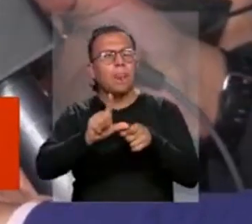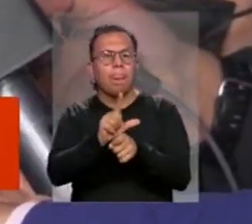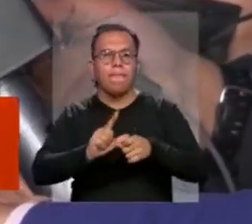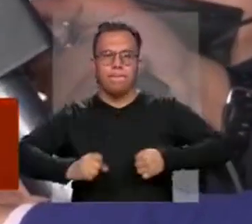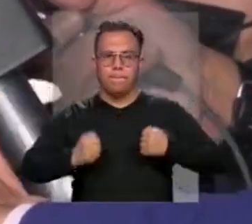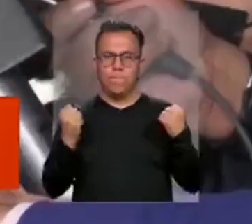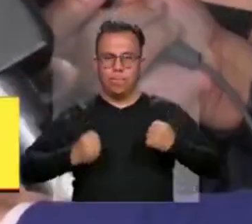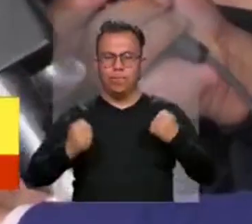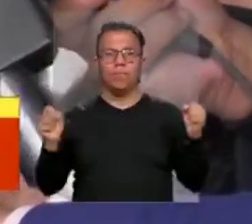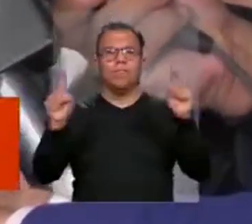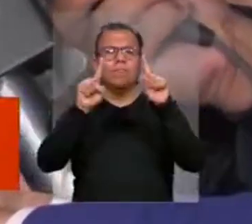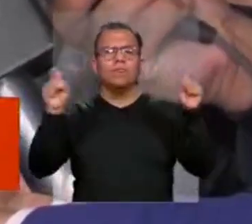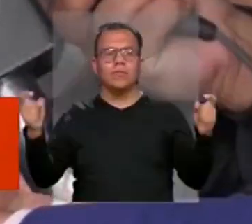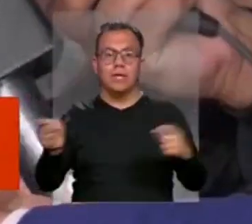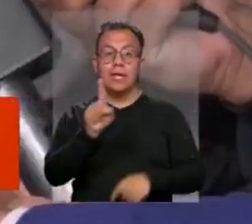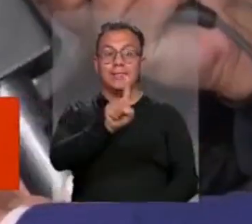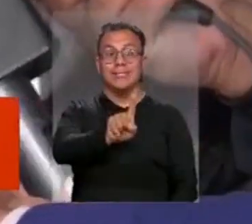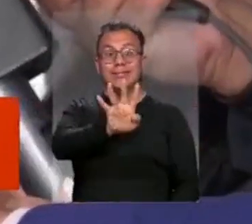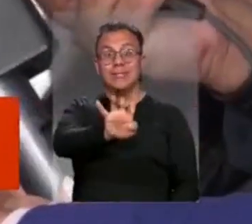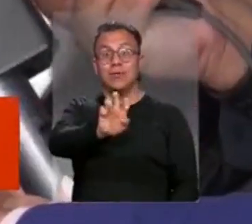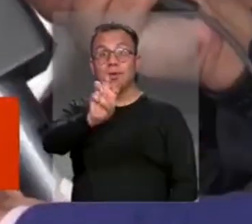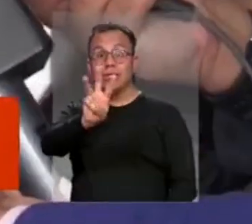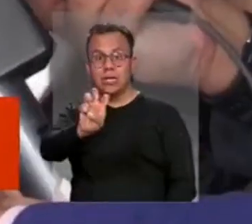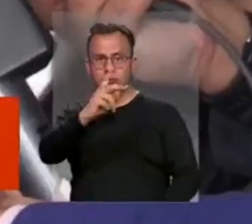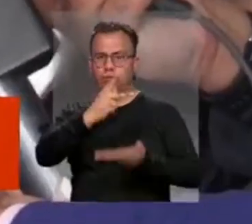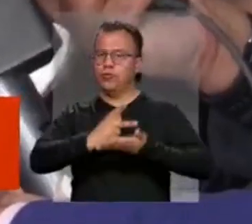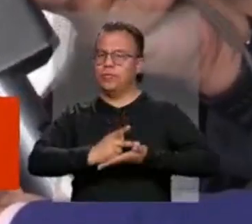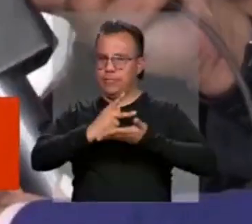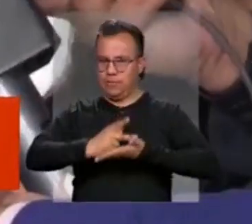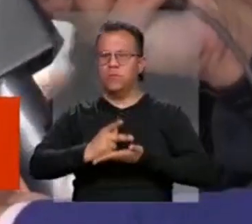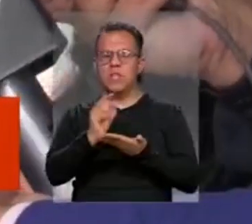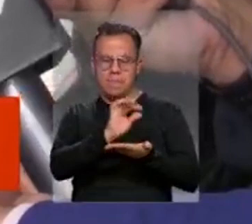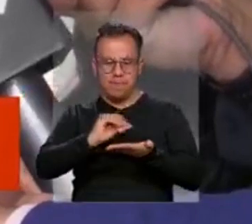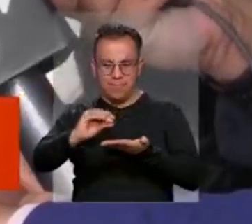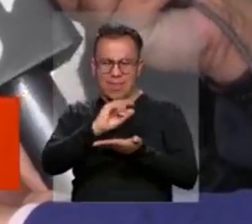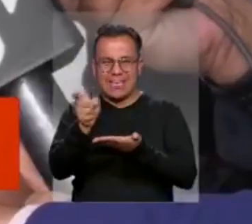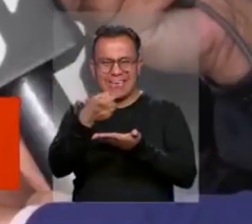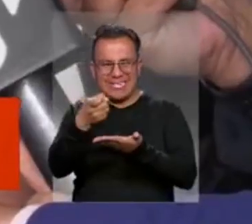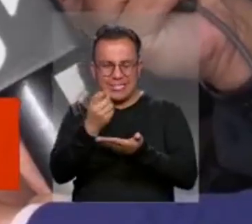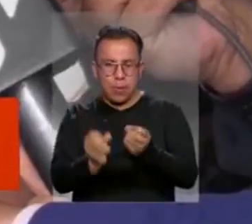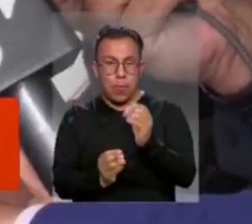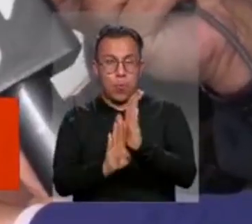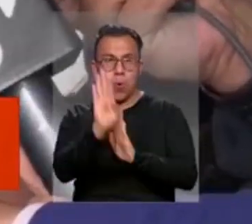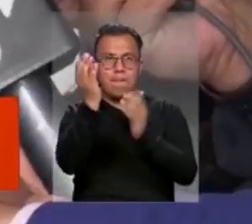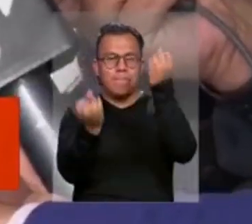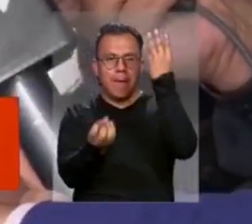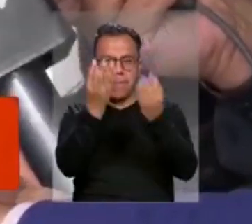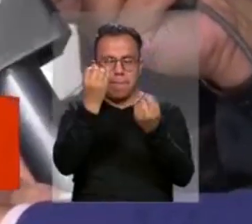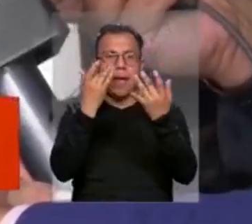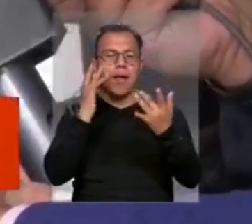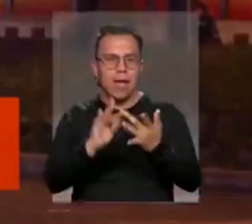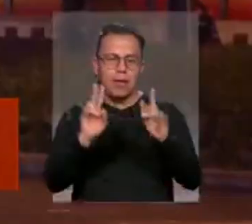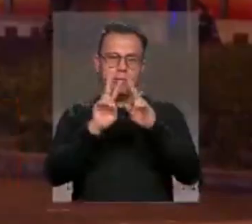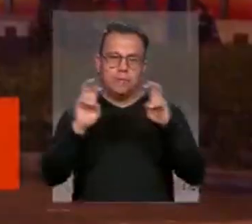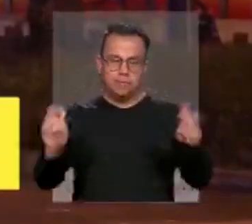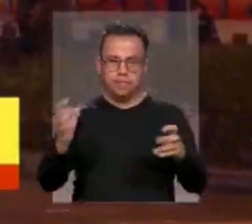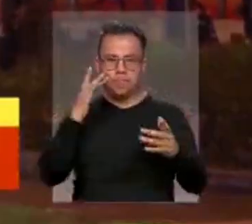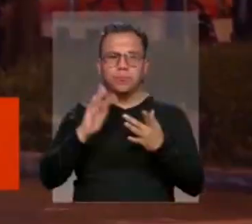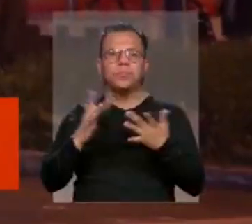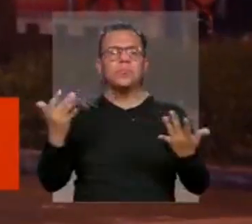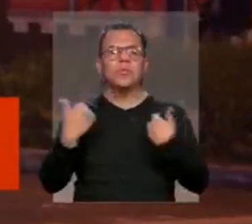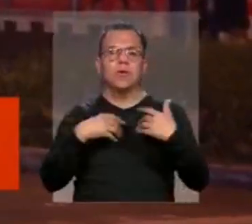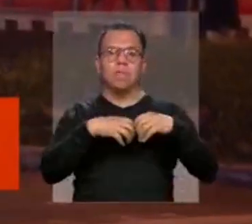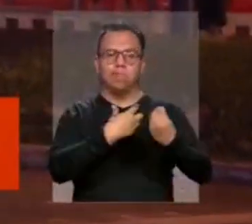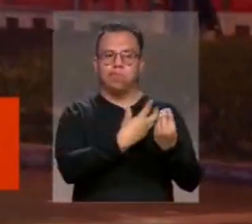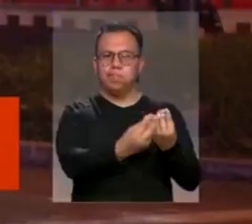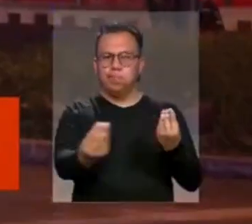Bogotá son de 198 kilos de pólvora, pero seguimos realizando actividades de control en los corredores viales. Sectores